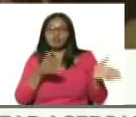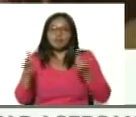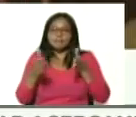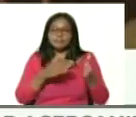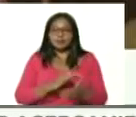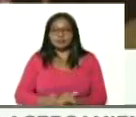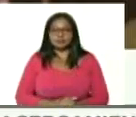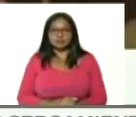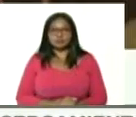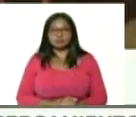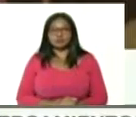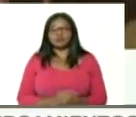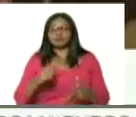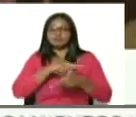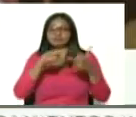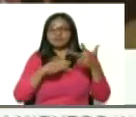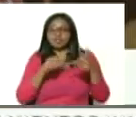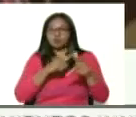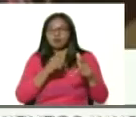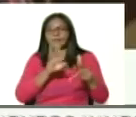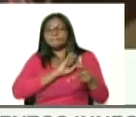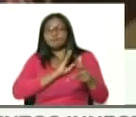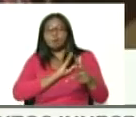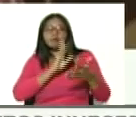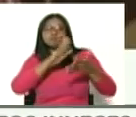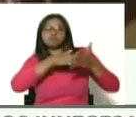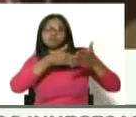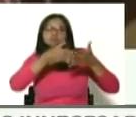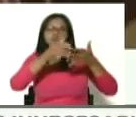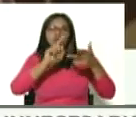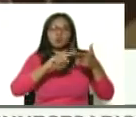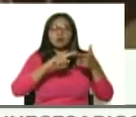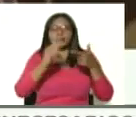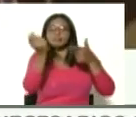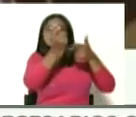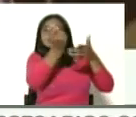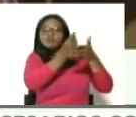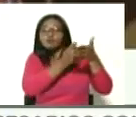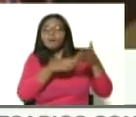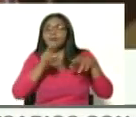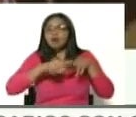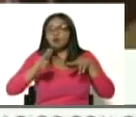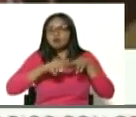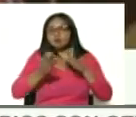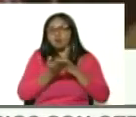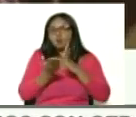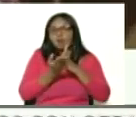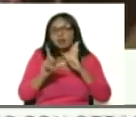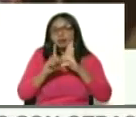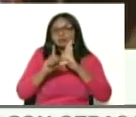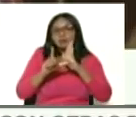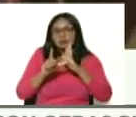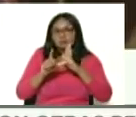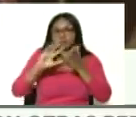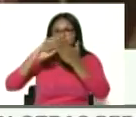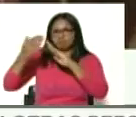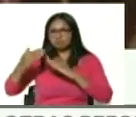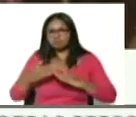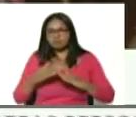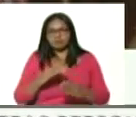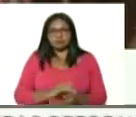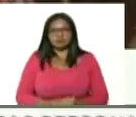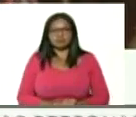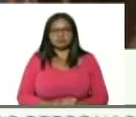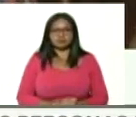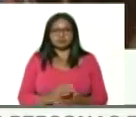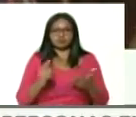tres expresiones, una propia de muralismo, una de dibujo para los niños de las escuelas, los liceos, las comunas, y una